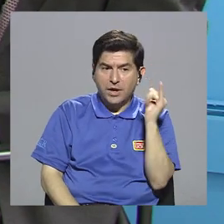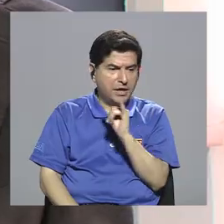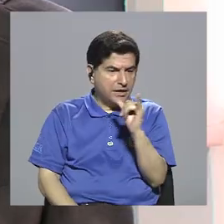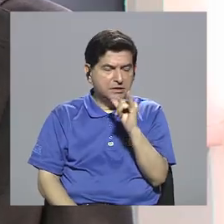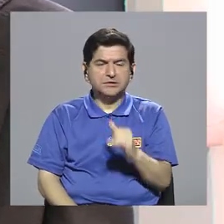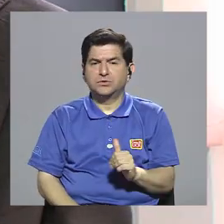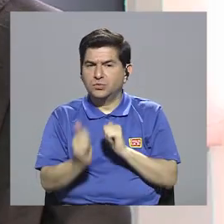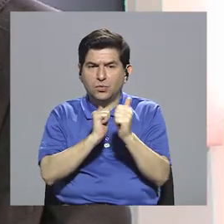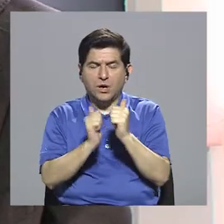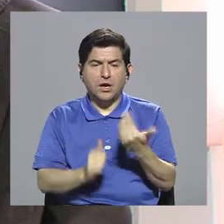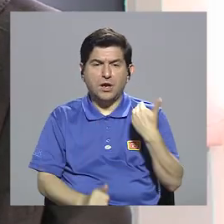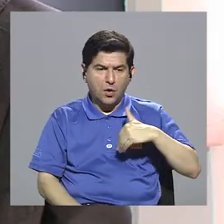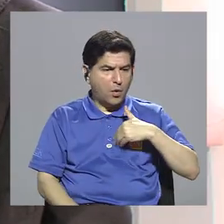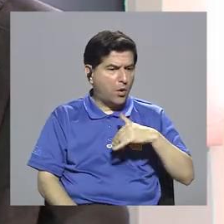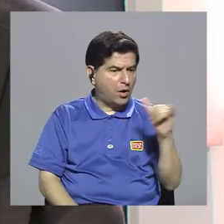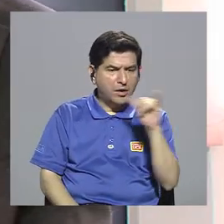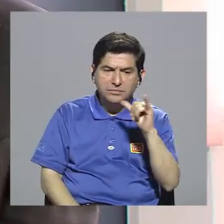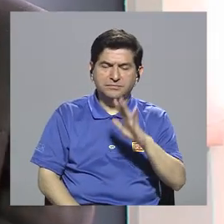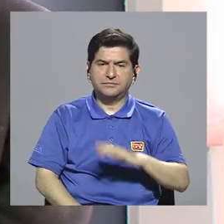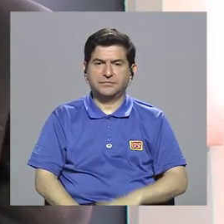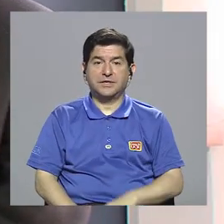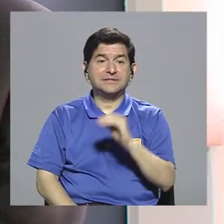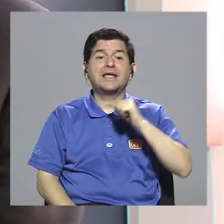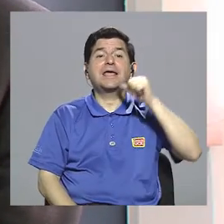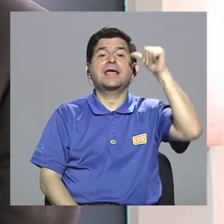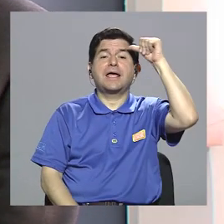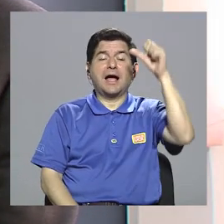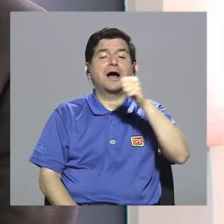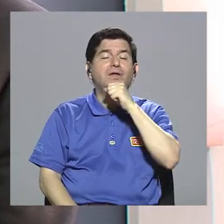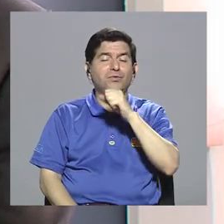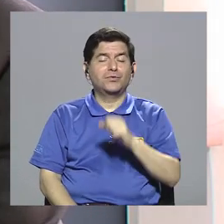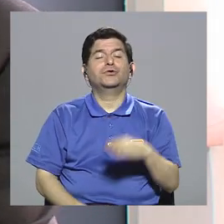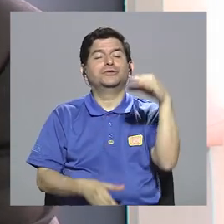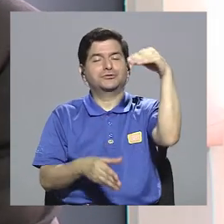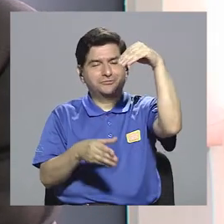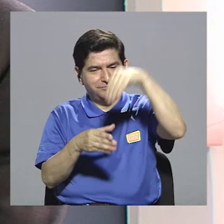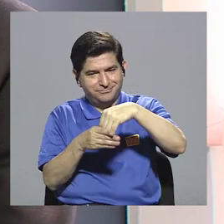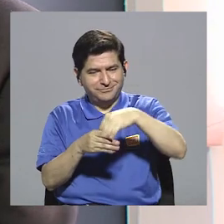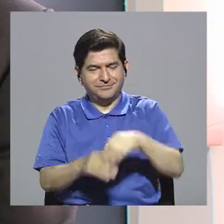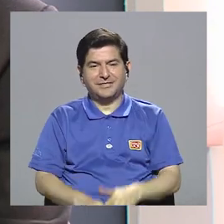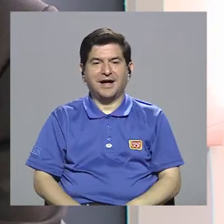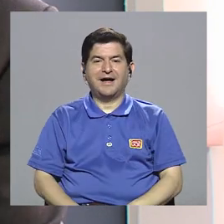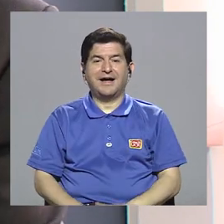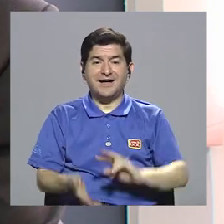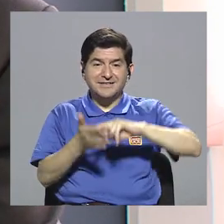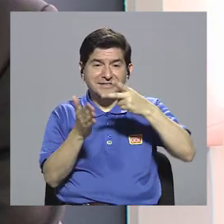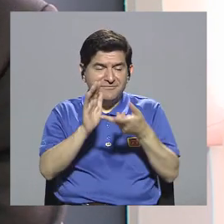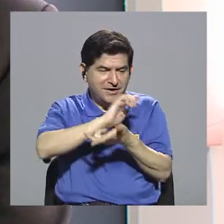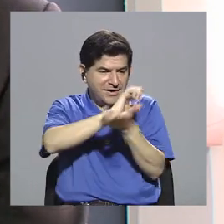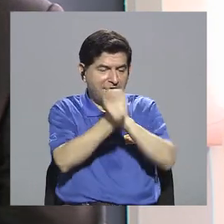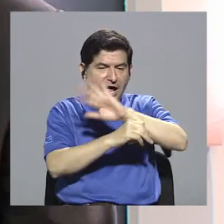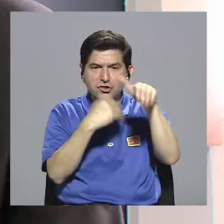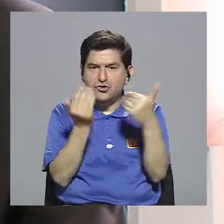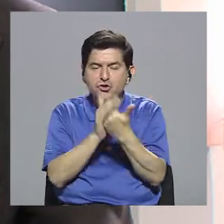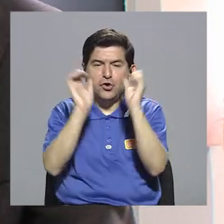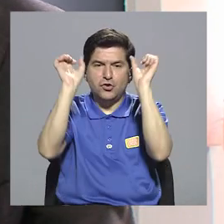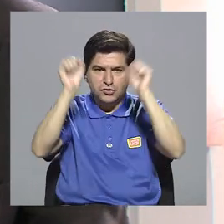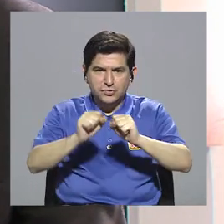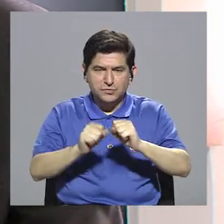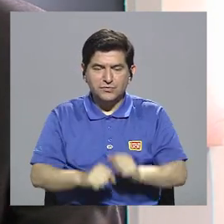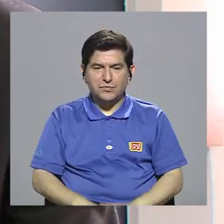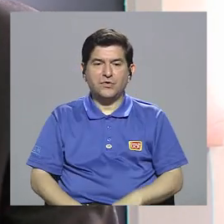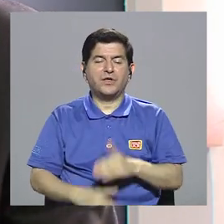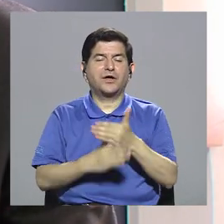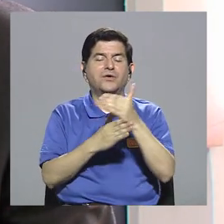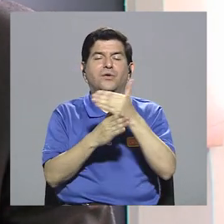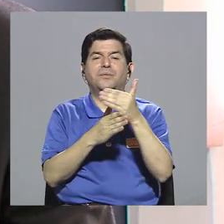ejercicio y los adultos mayores hagan ejercicio de manera que esté adaptada para que todos además se encuentren y compartan muy importante el